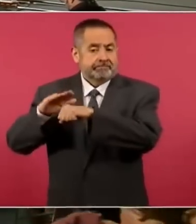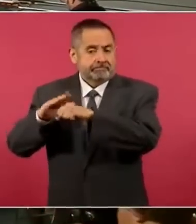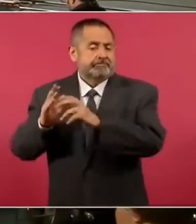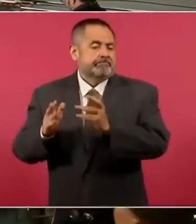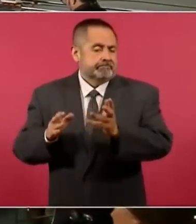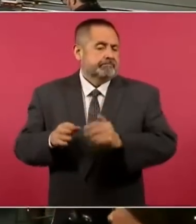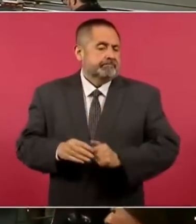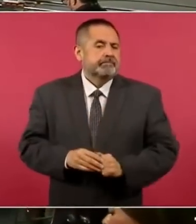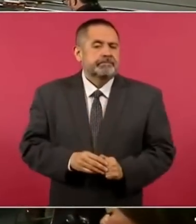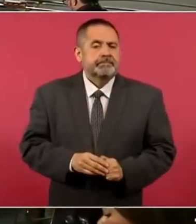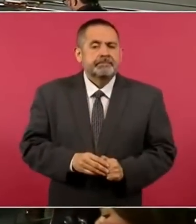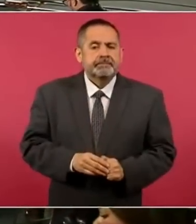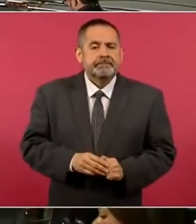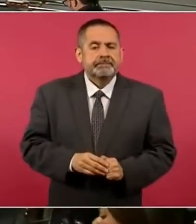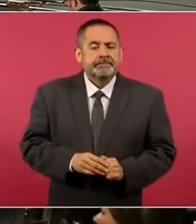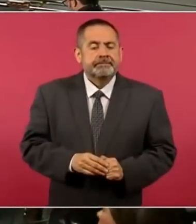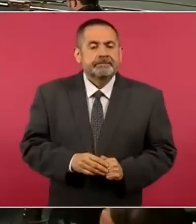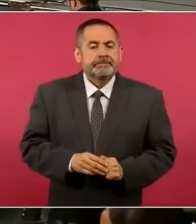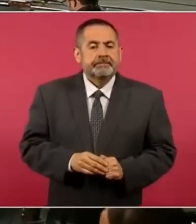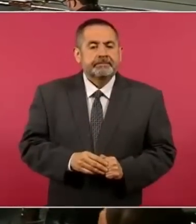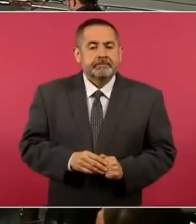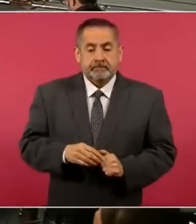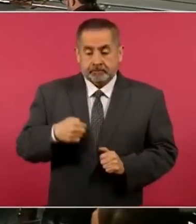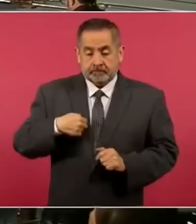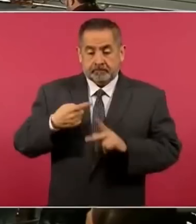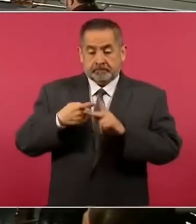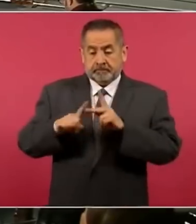desde que se llegó al gobierno.